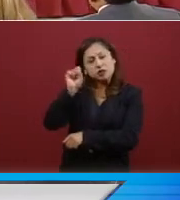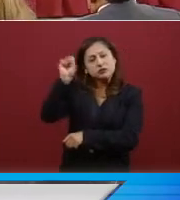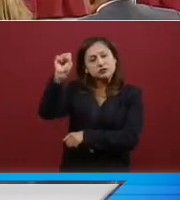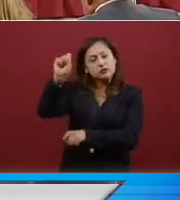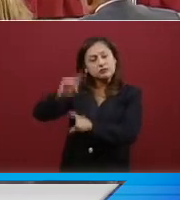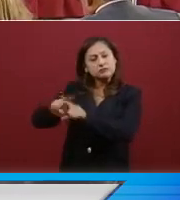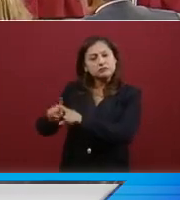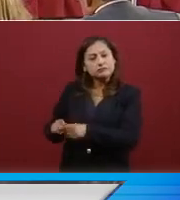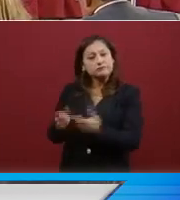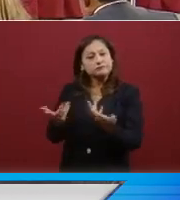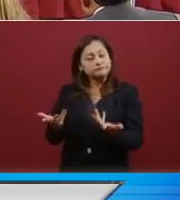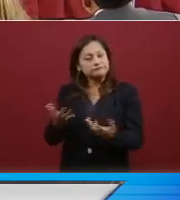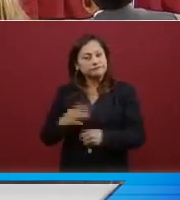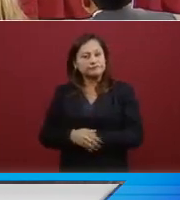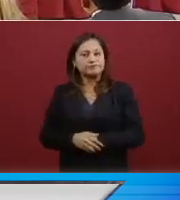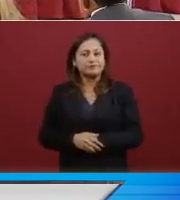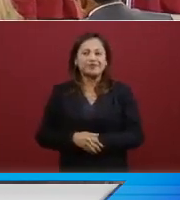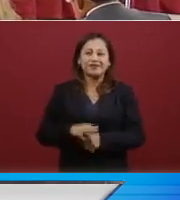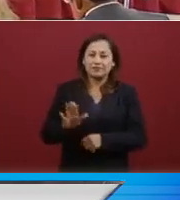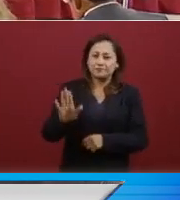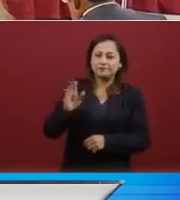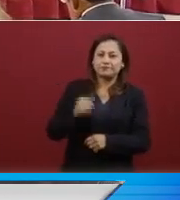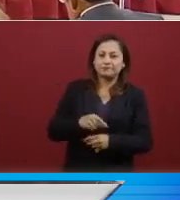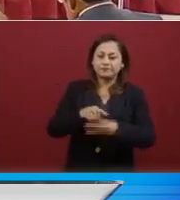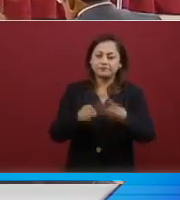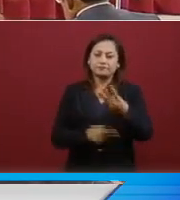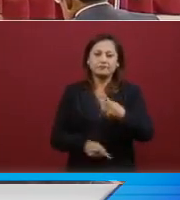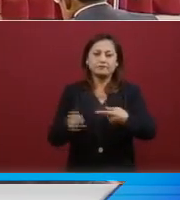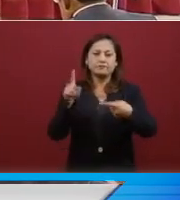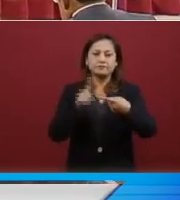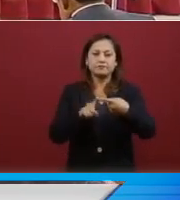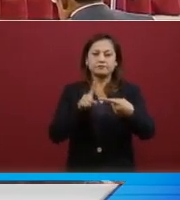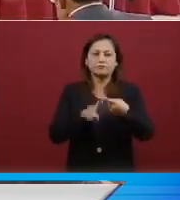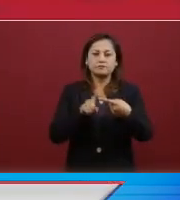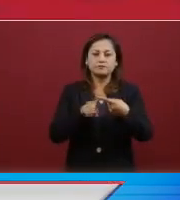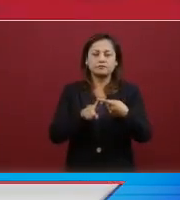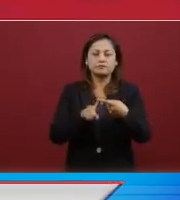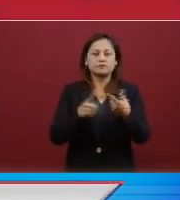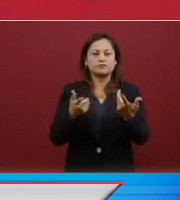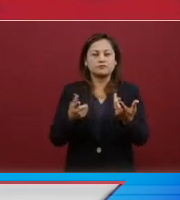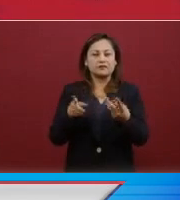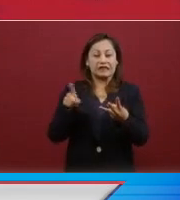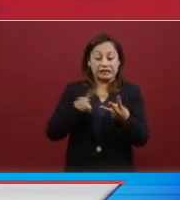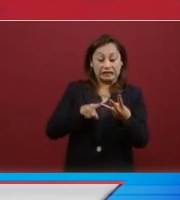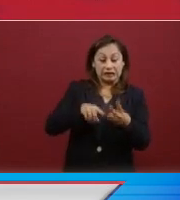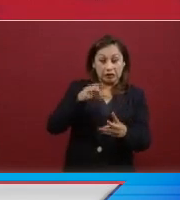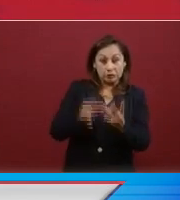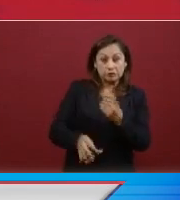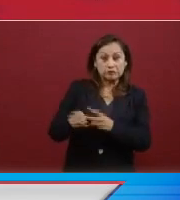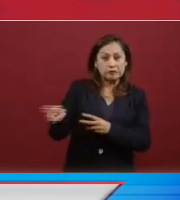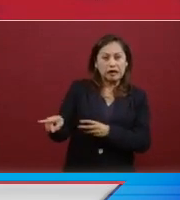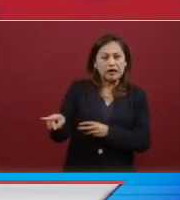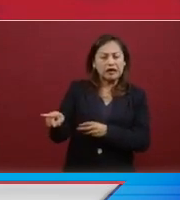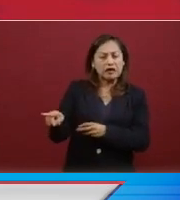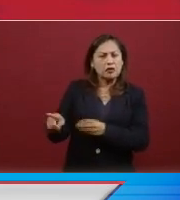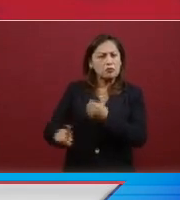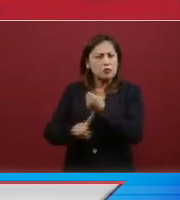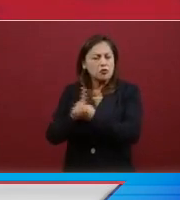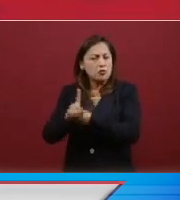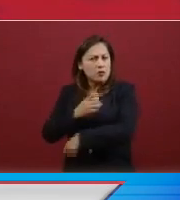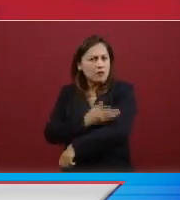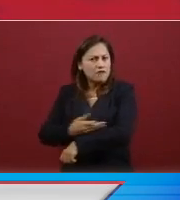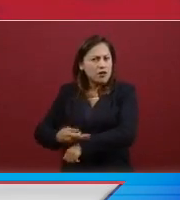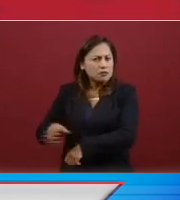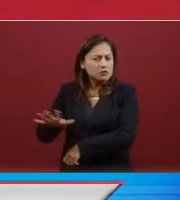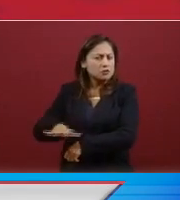Notas finales. Se lleva a cabo un seguimiento y monitoreo permanente del Popocatépetl. El reporte de los científicos es que no hay riesgo mayor.